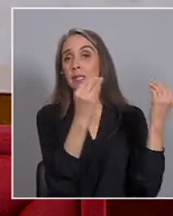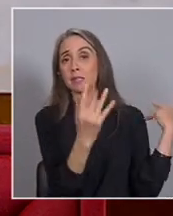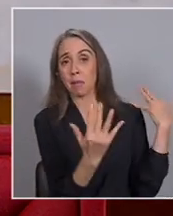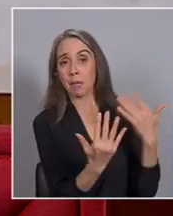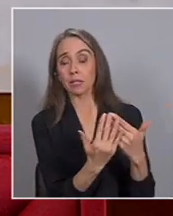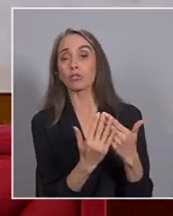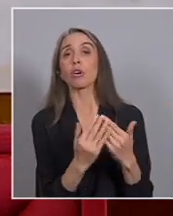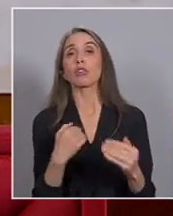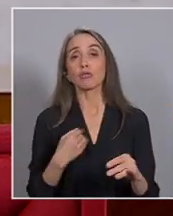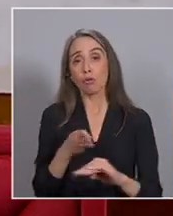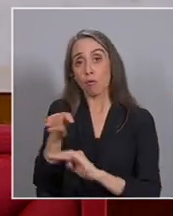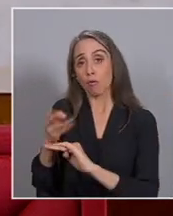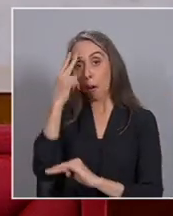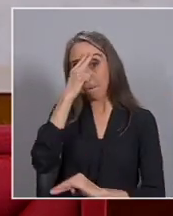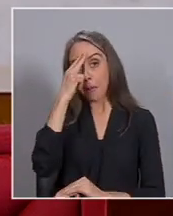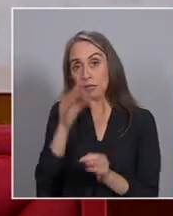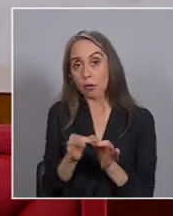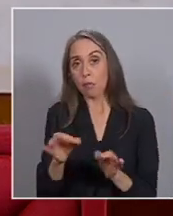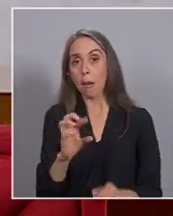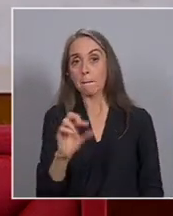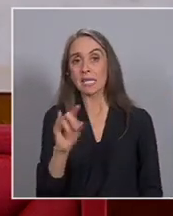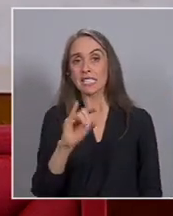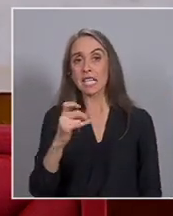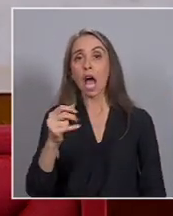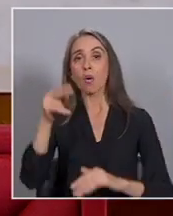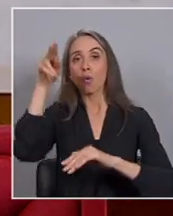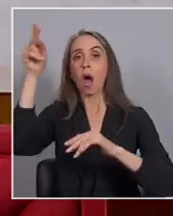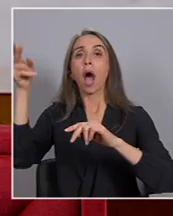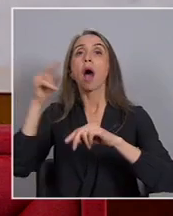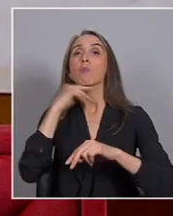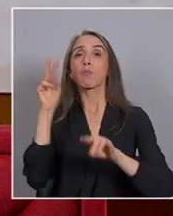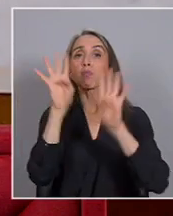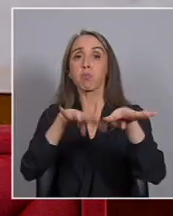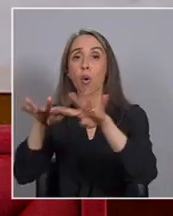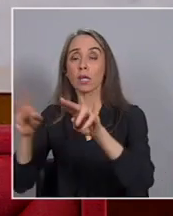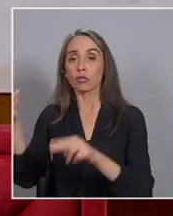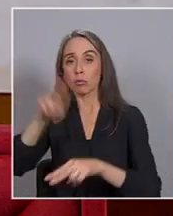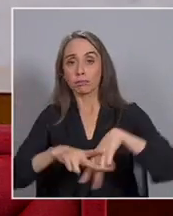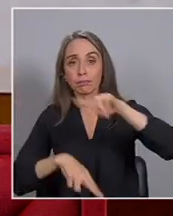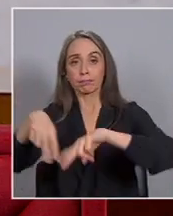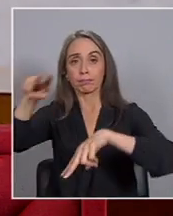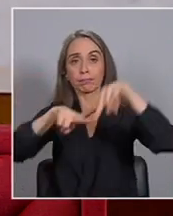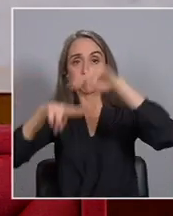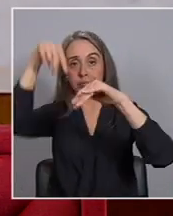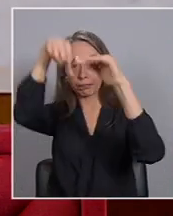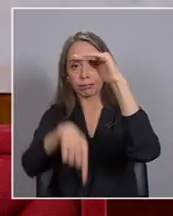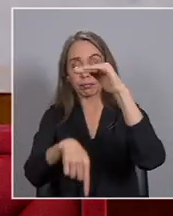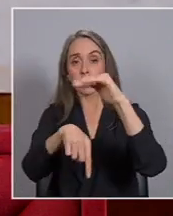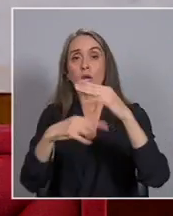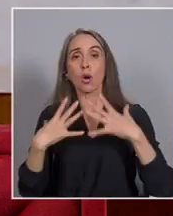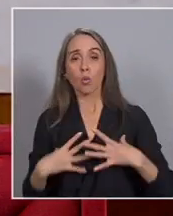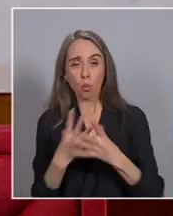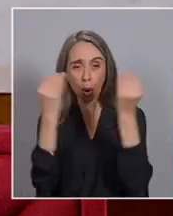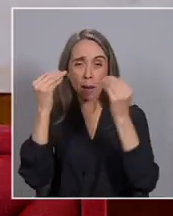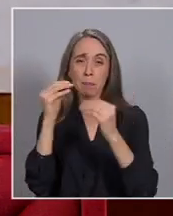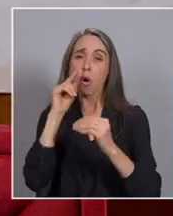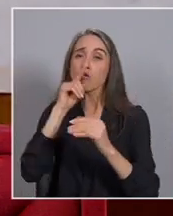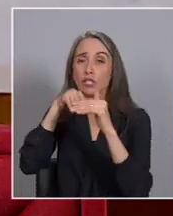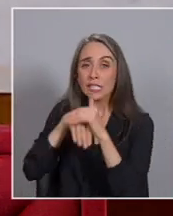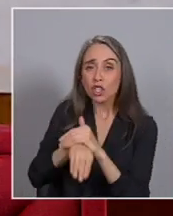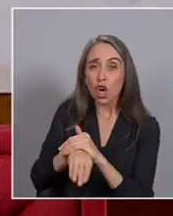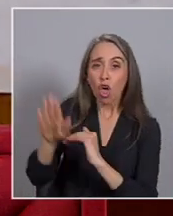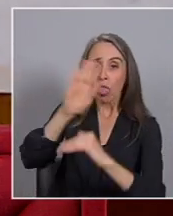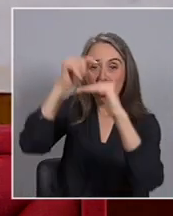marzo en Pisagua, en la fosa de Pisagua, donde se descubrieron cuerpos que habían estado escondidos por casi 17